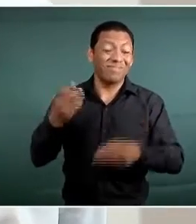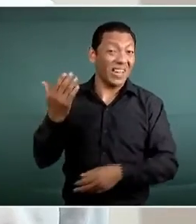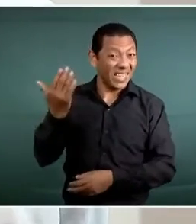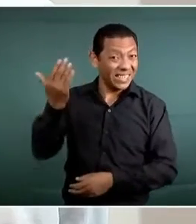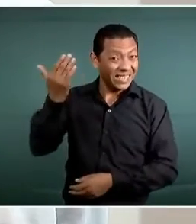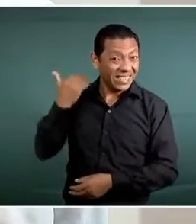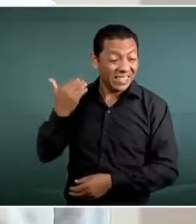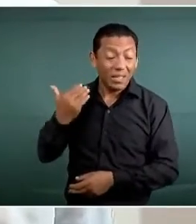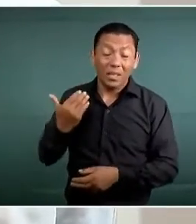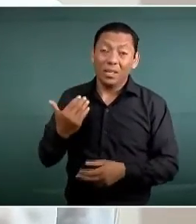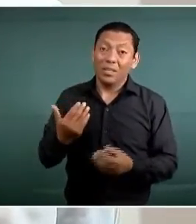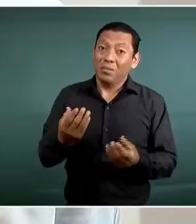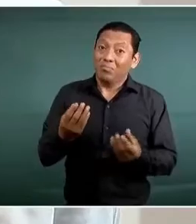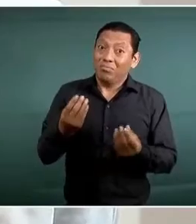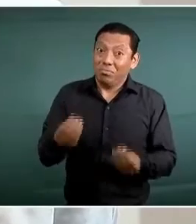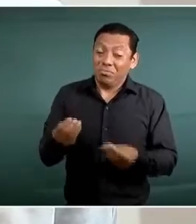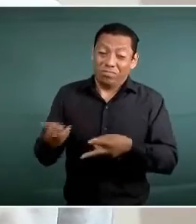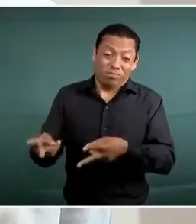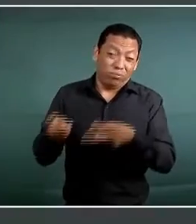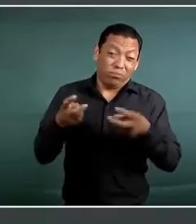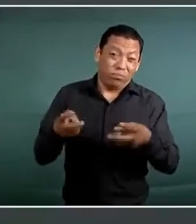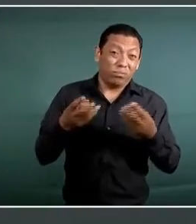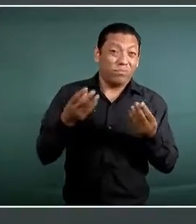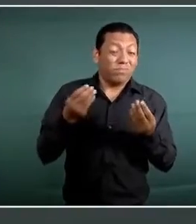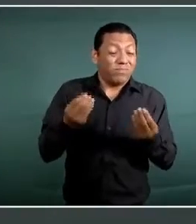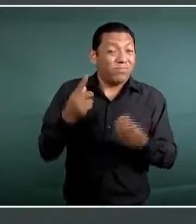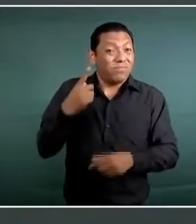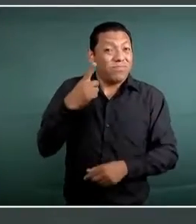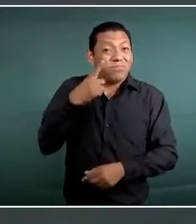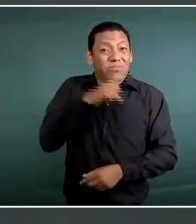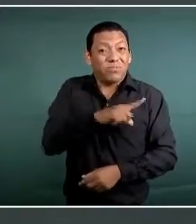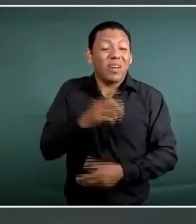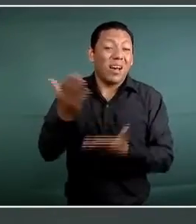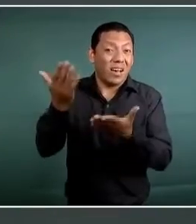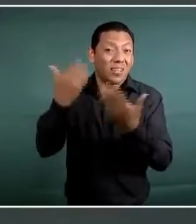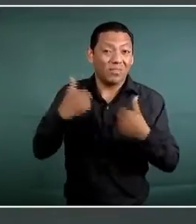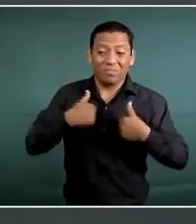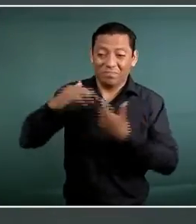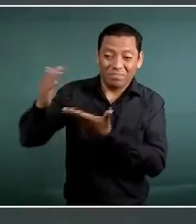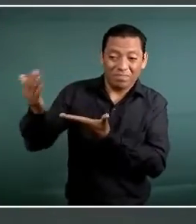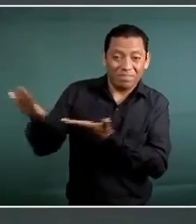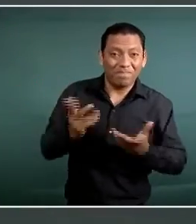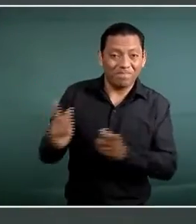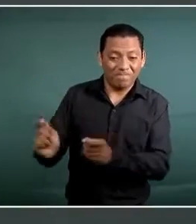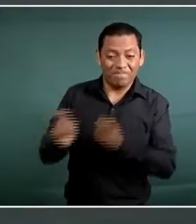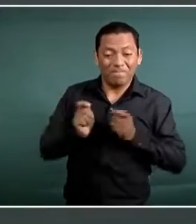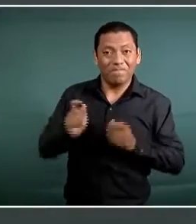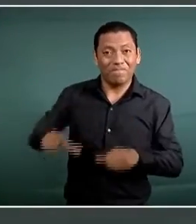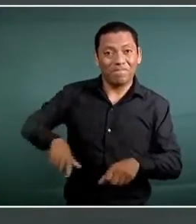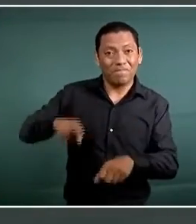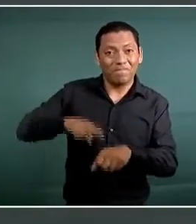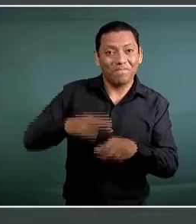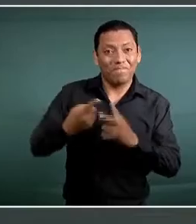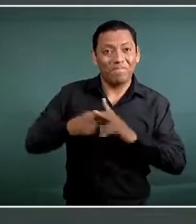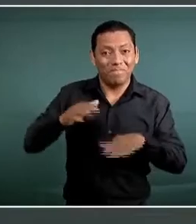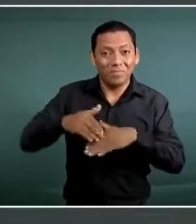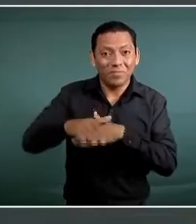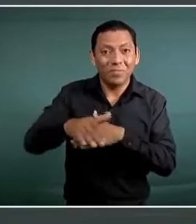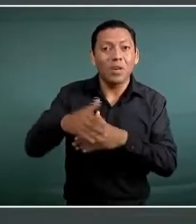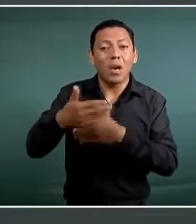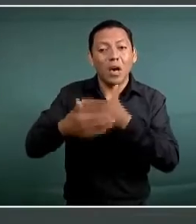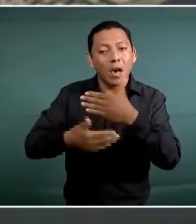clamor en Chiapas cuando llegamos al gobierno. Sin embargo, ahora ha bajado de manera